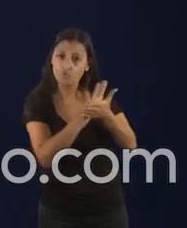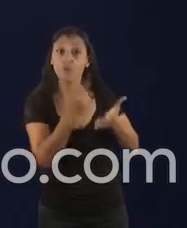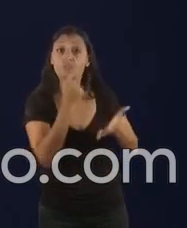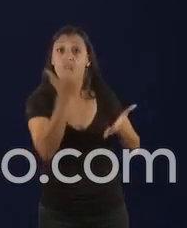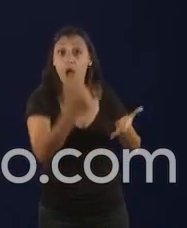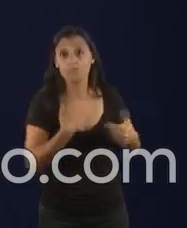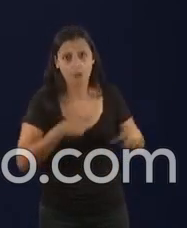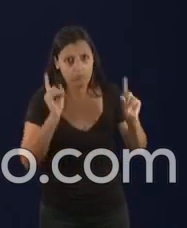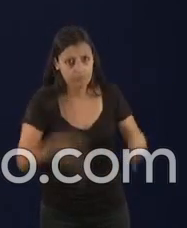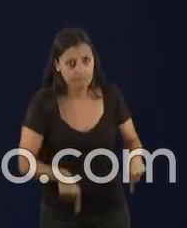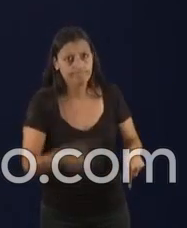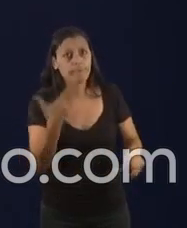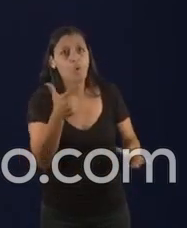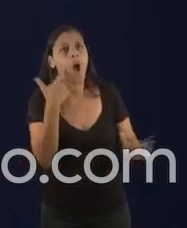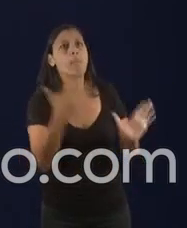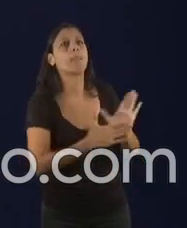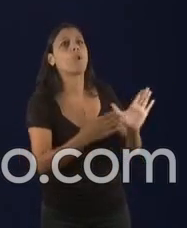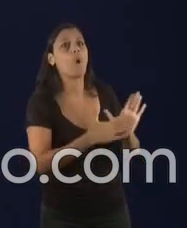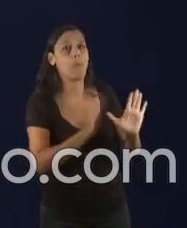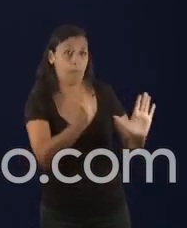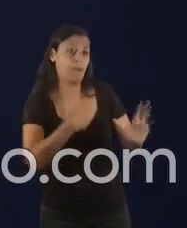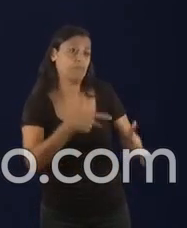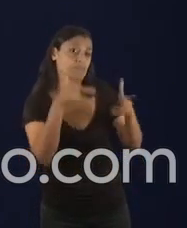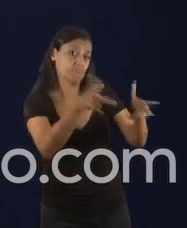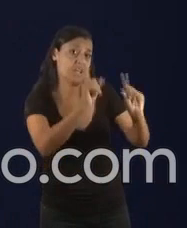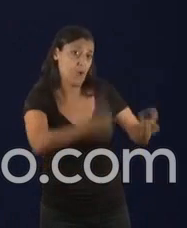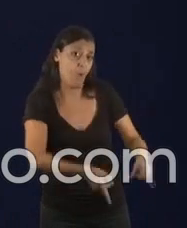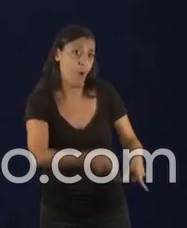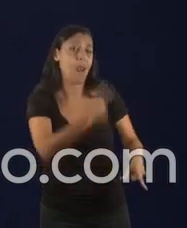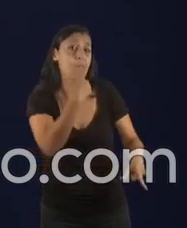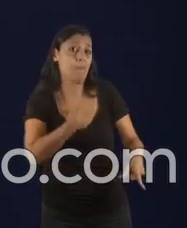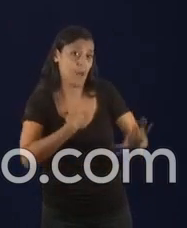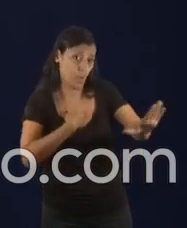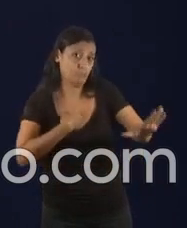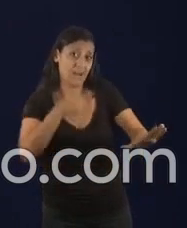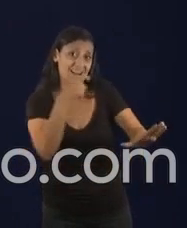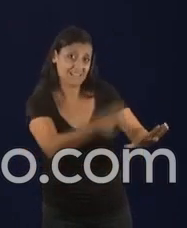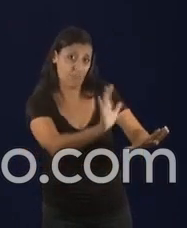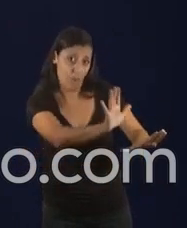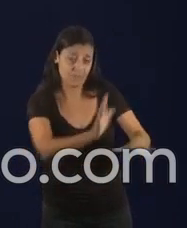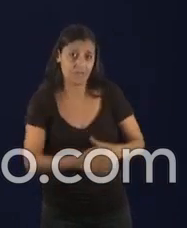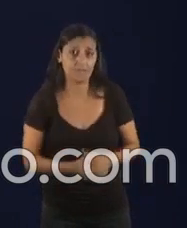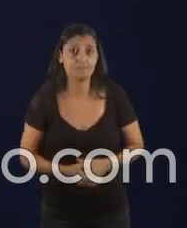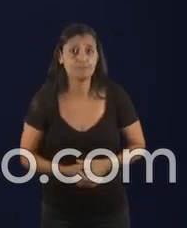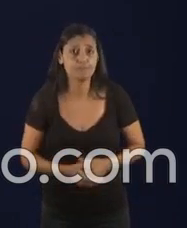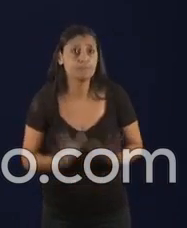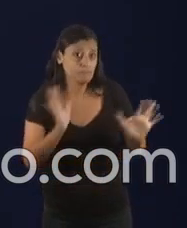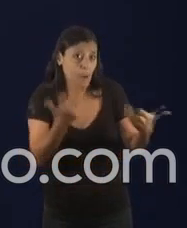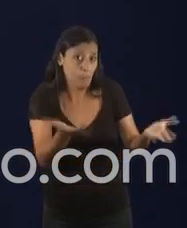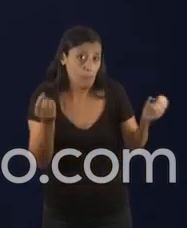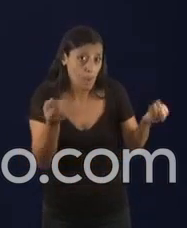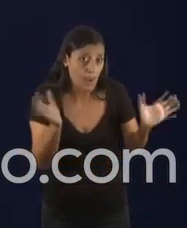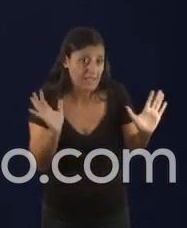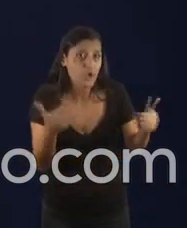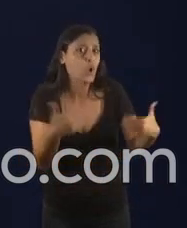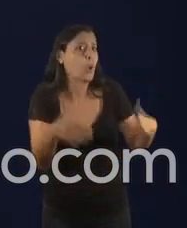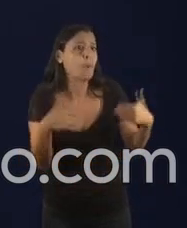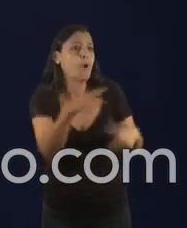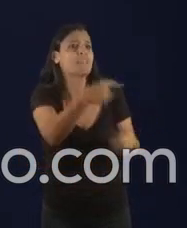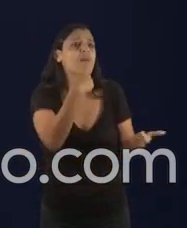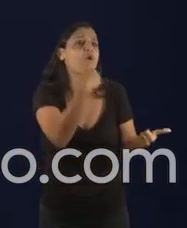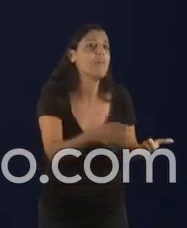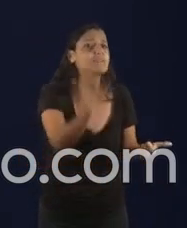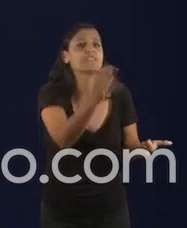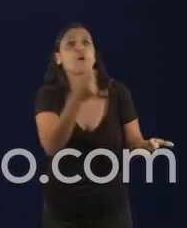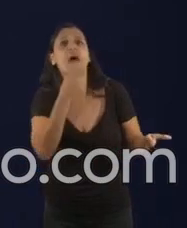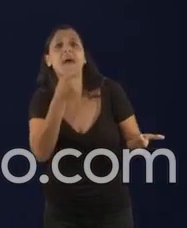me consta Pero bueno eh te respondo ante ante tu hipótesis No si si por eso por eso S no importa tu hipótesis o el